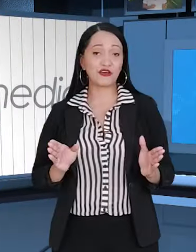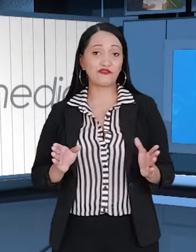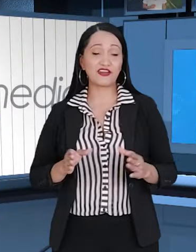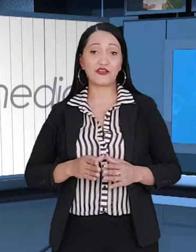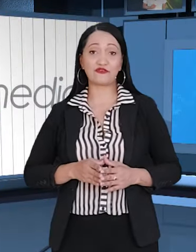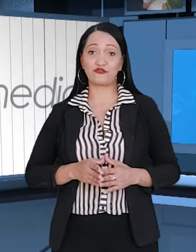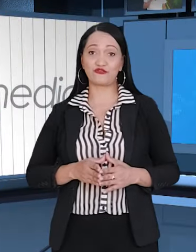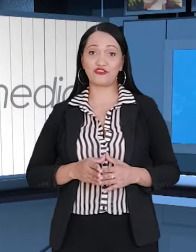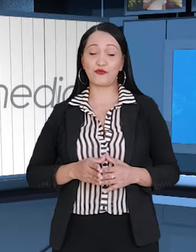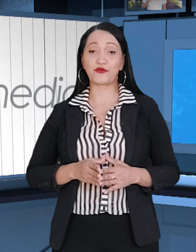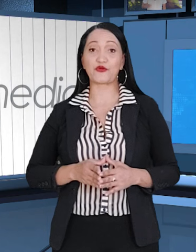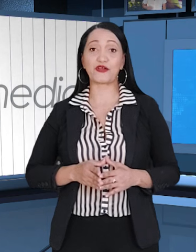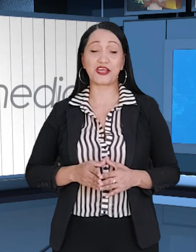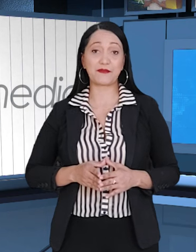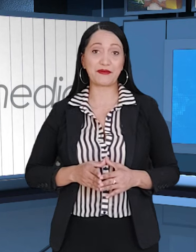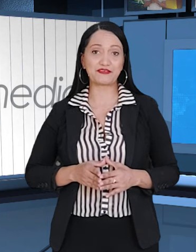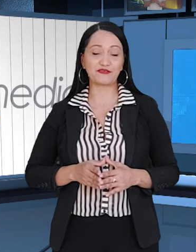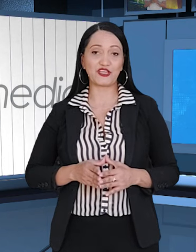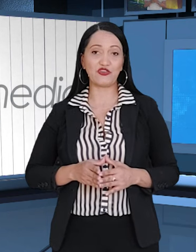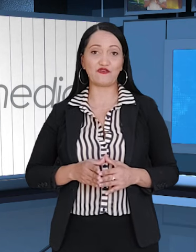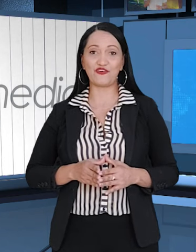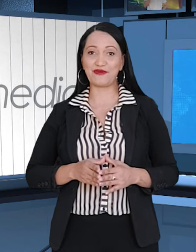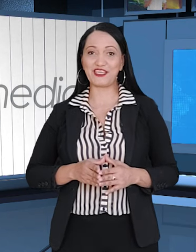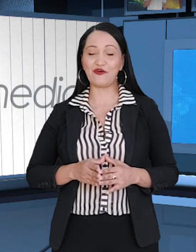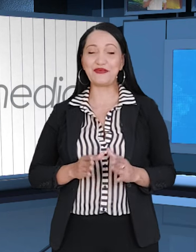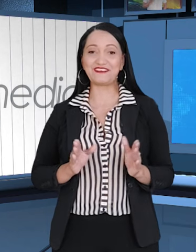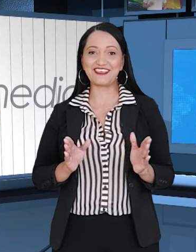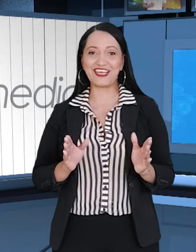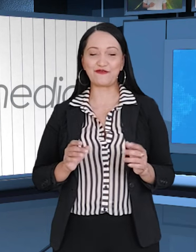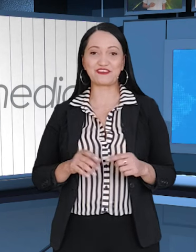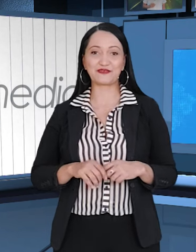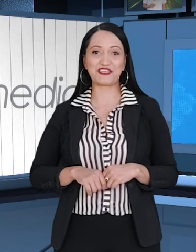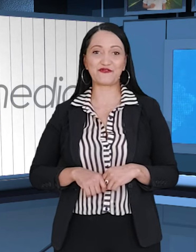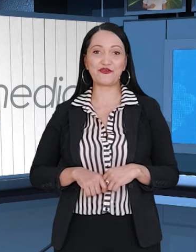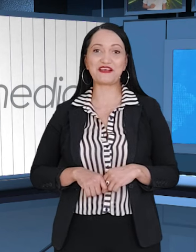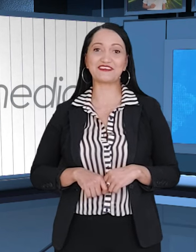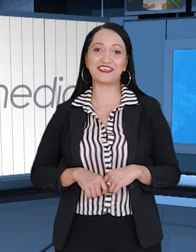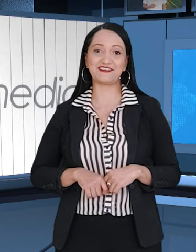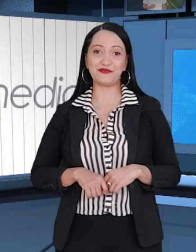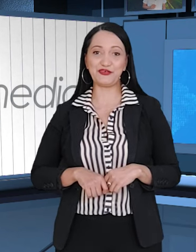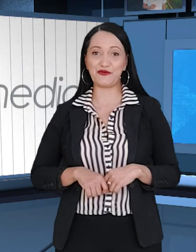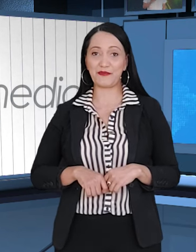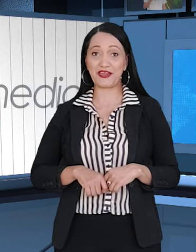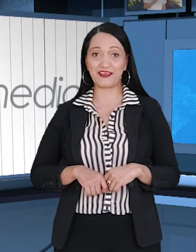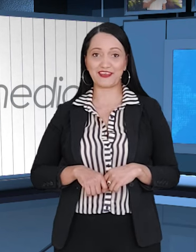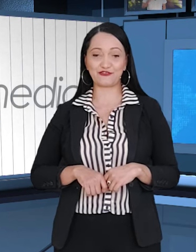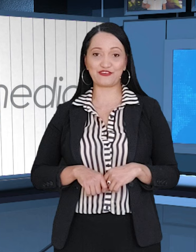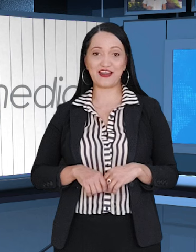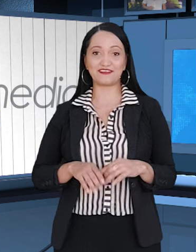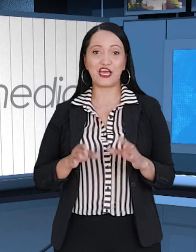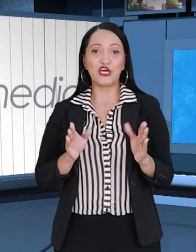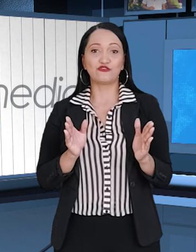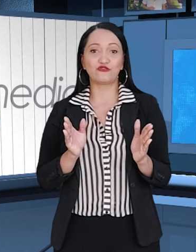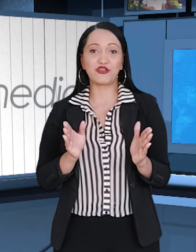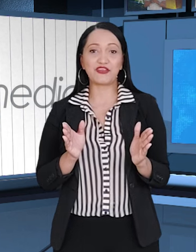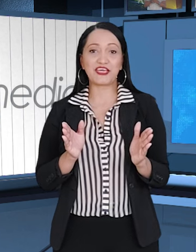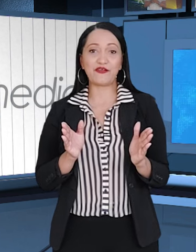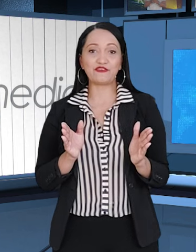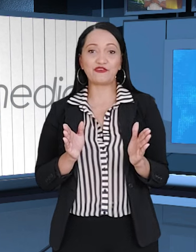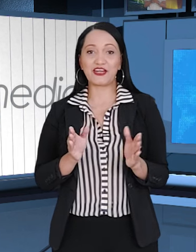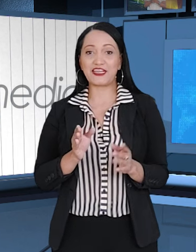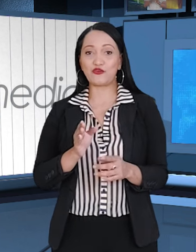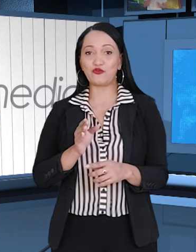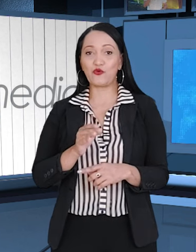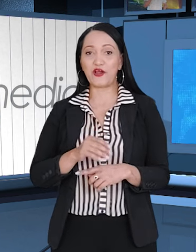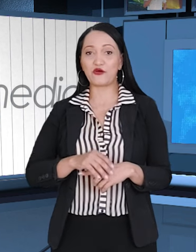Y hemos llegado al final de nuestro noticiero, pero recuerde que para más contenido informativo visite nuestras plataformas en streaming web y redes sociales. Suscríbete